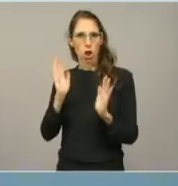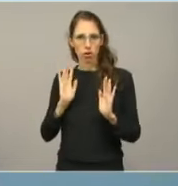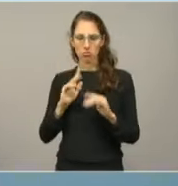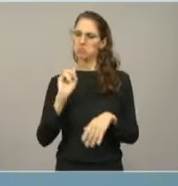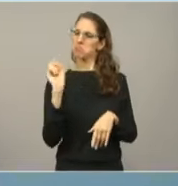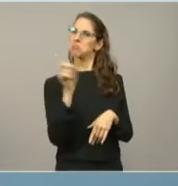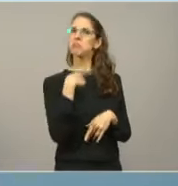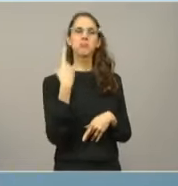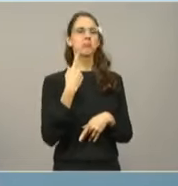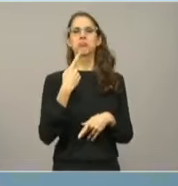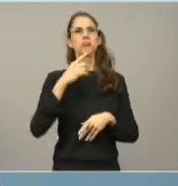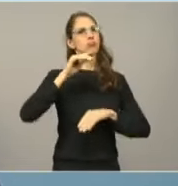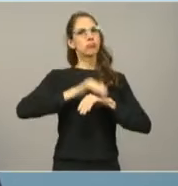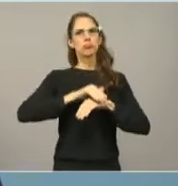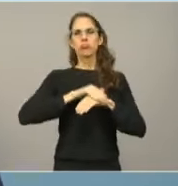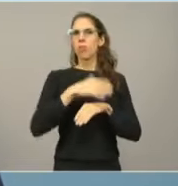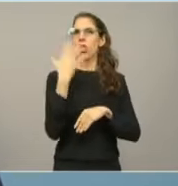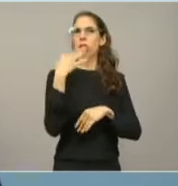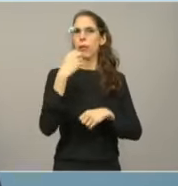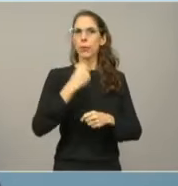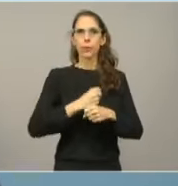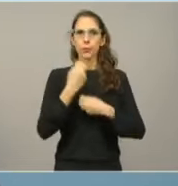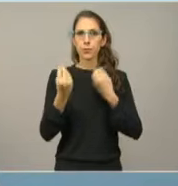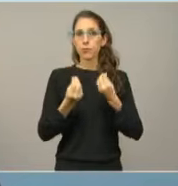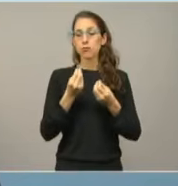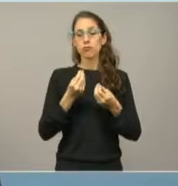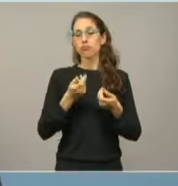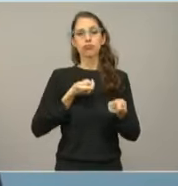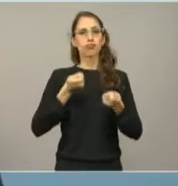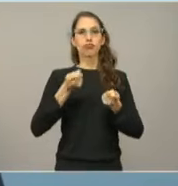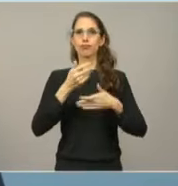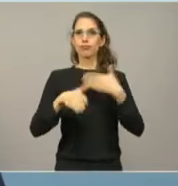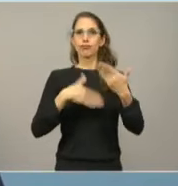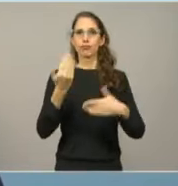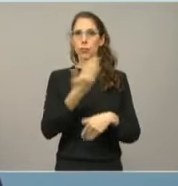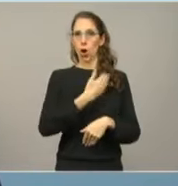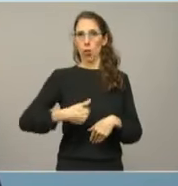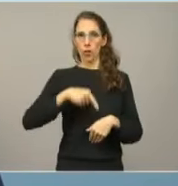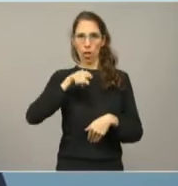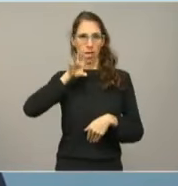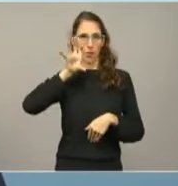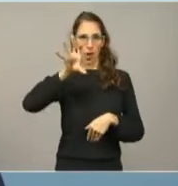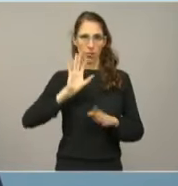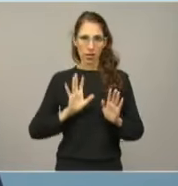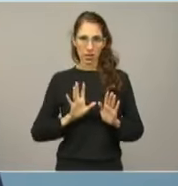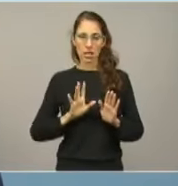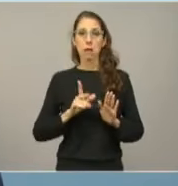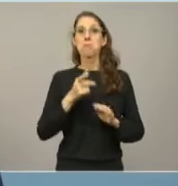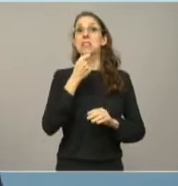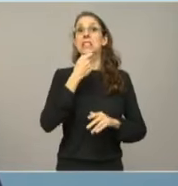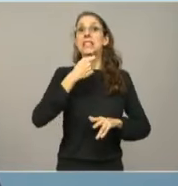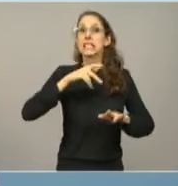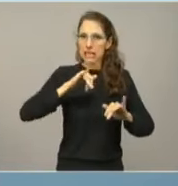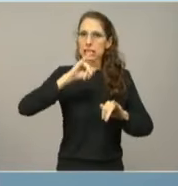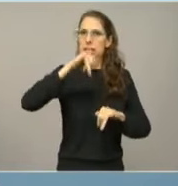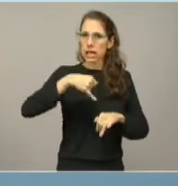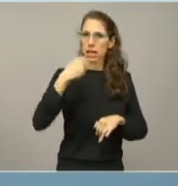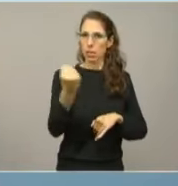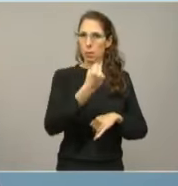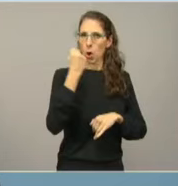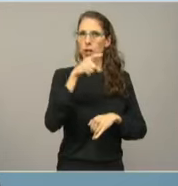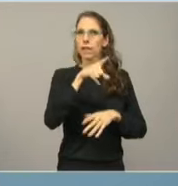justamente gobernar esta provincia estamos abocados a eso y si es obligación del peronismo en su conjunto dar